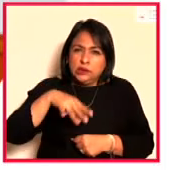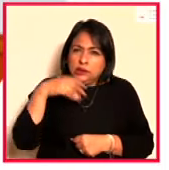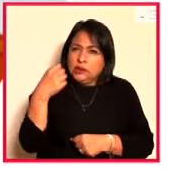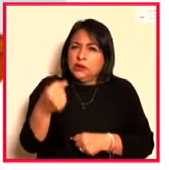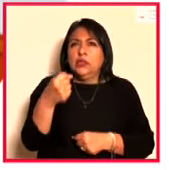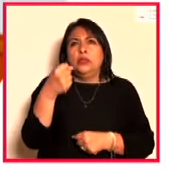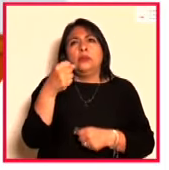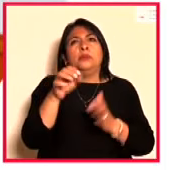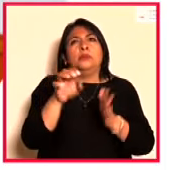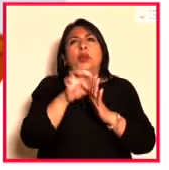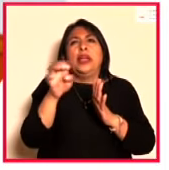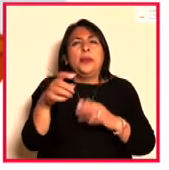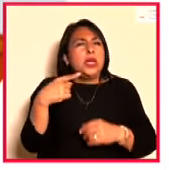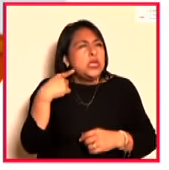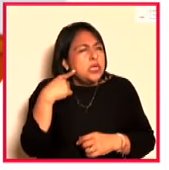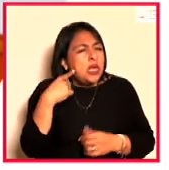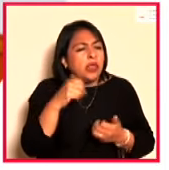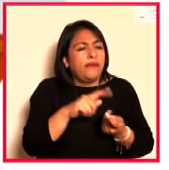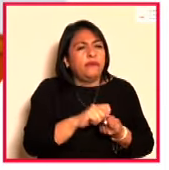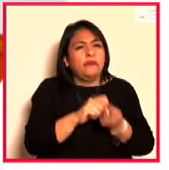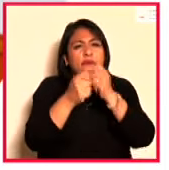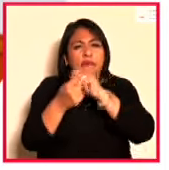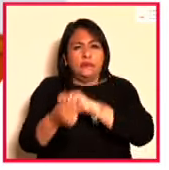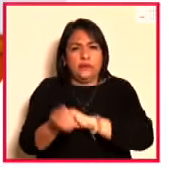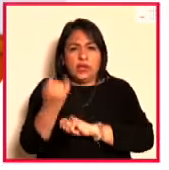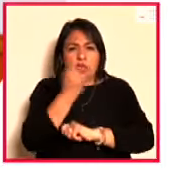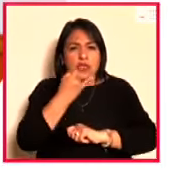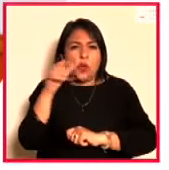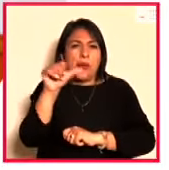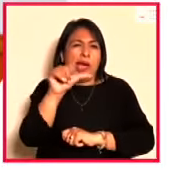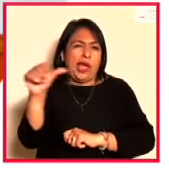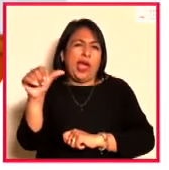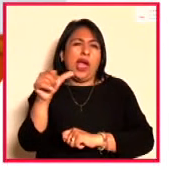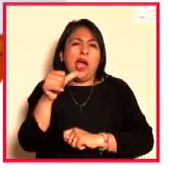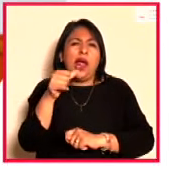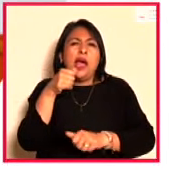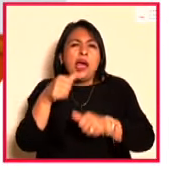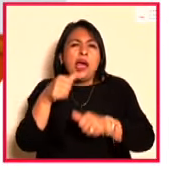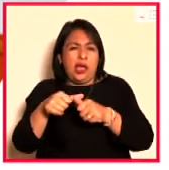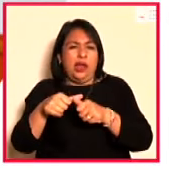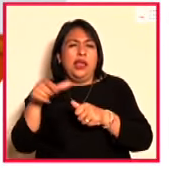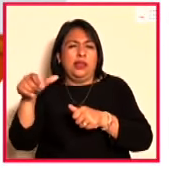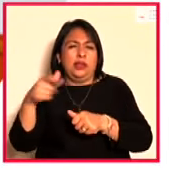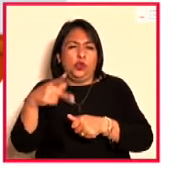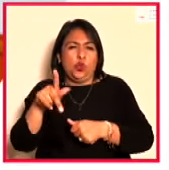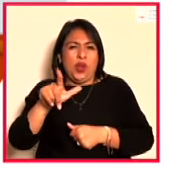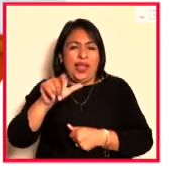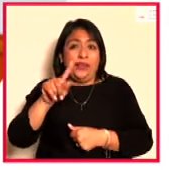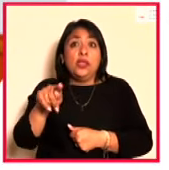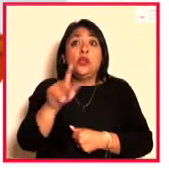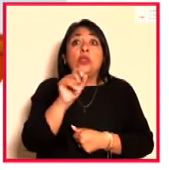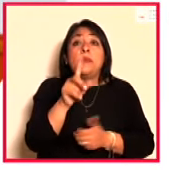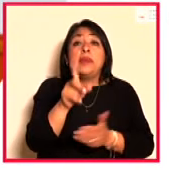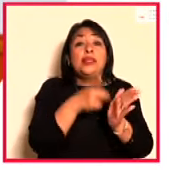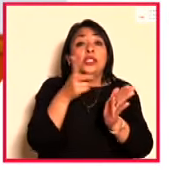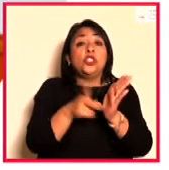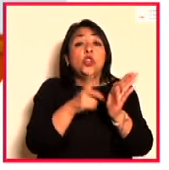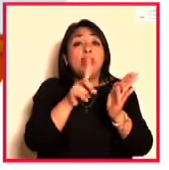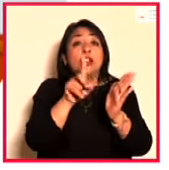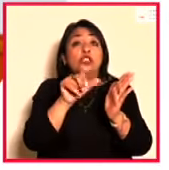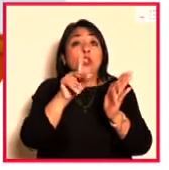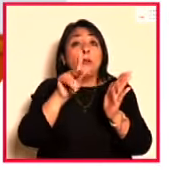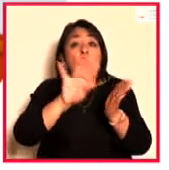la fonetización y transcripción del idioma al alfabeto latino, la redacción del diccionario zapoteco español y su discurso de ingreso a la Academia